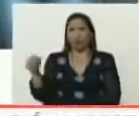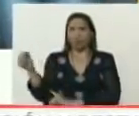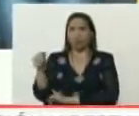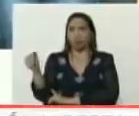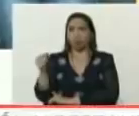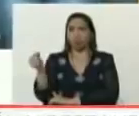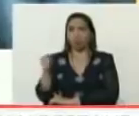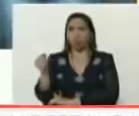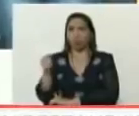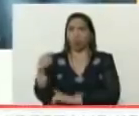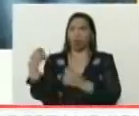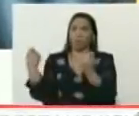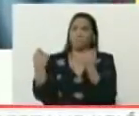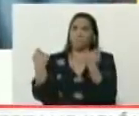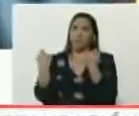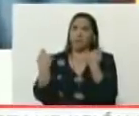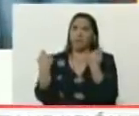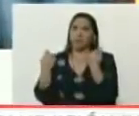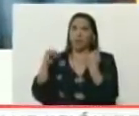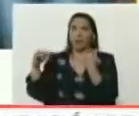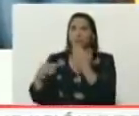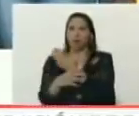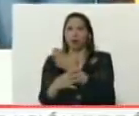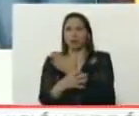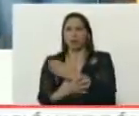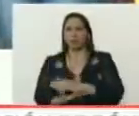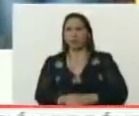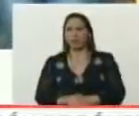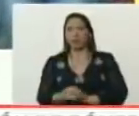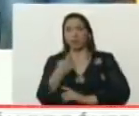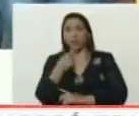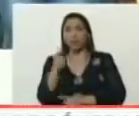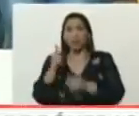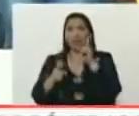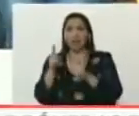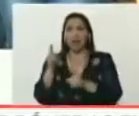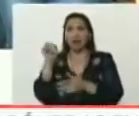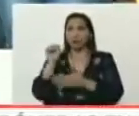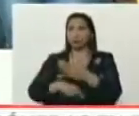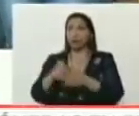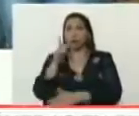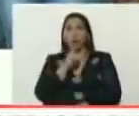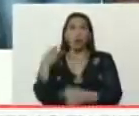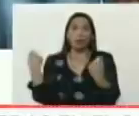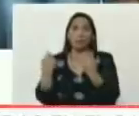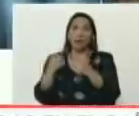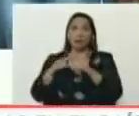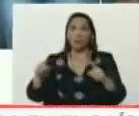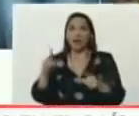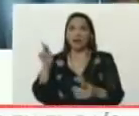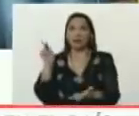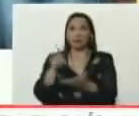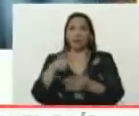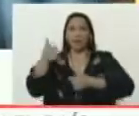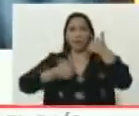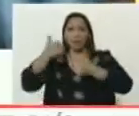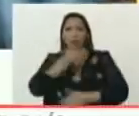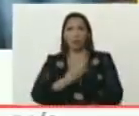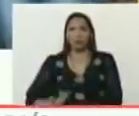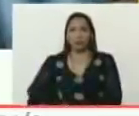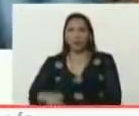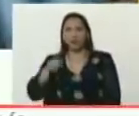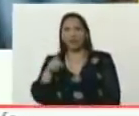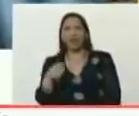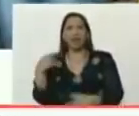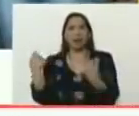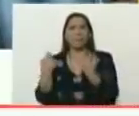en campaña. Les voy a decir algo, ni siquiera ya anda en campaña para ser candidato presidencial, no. Él anda